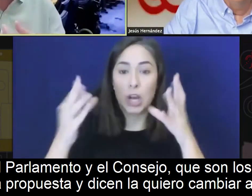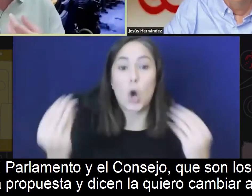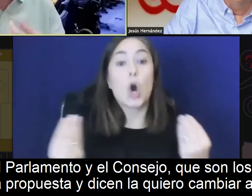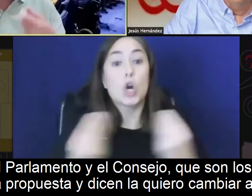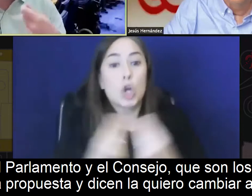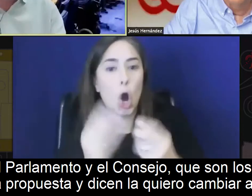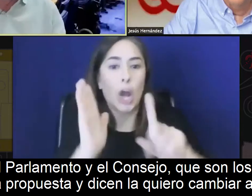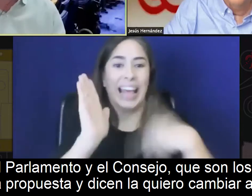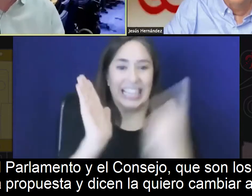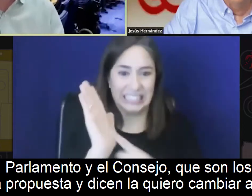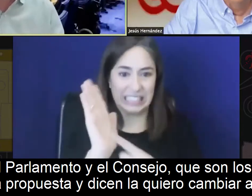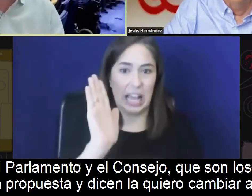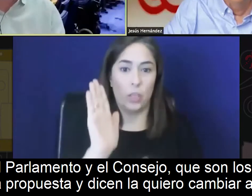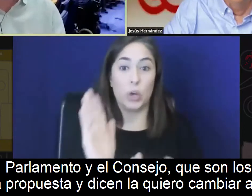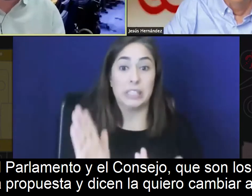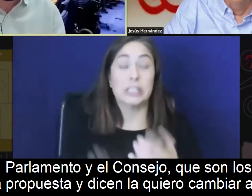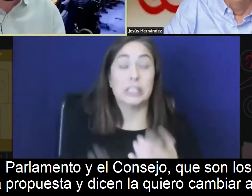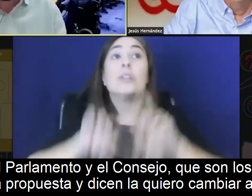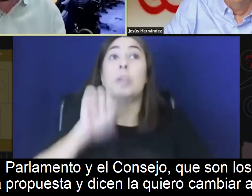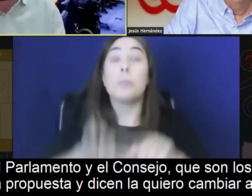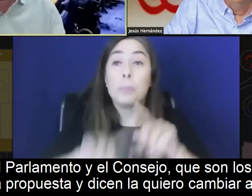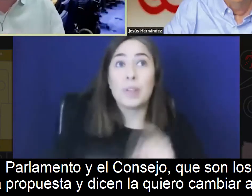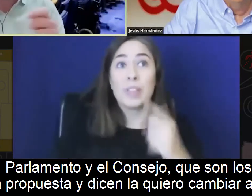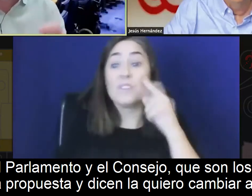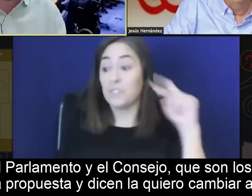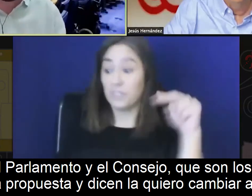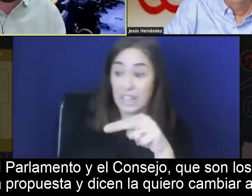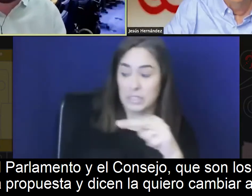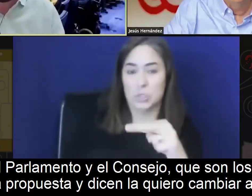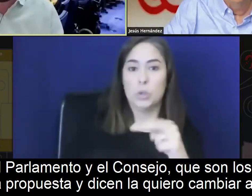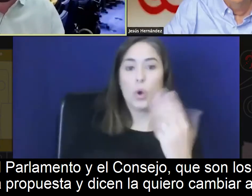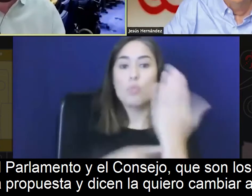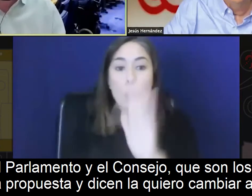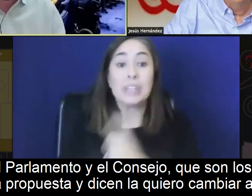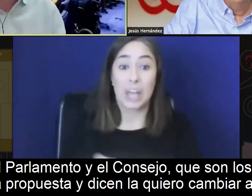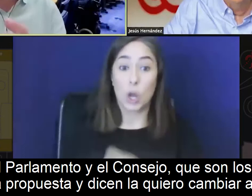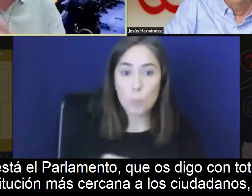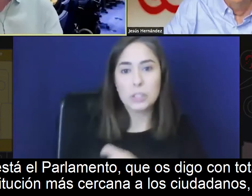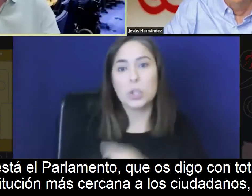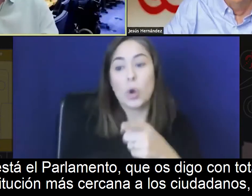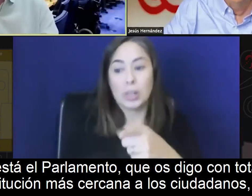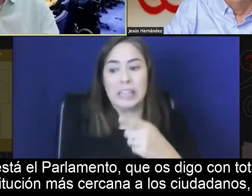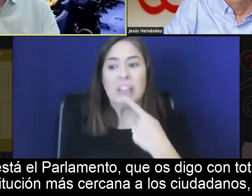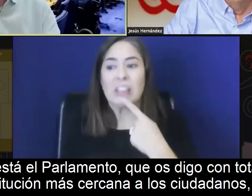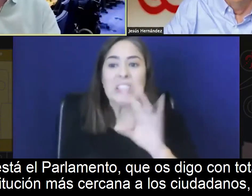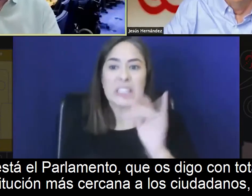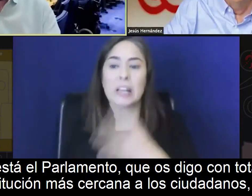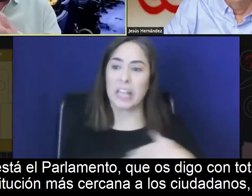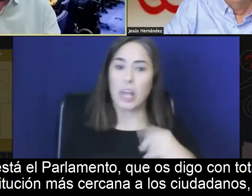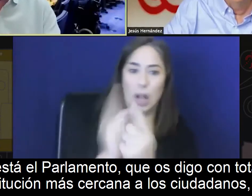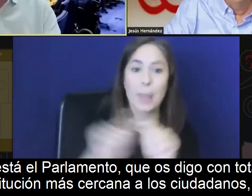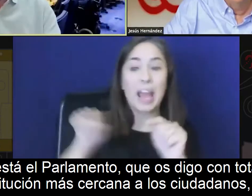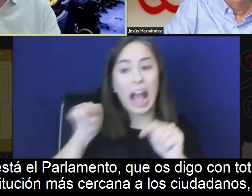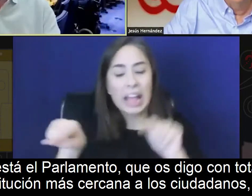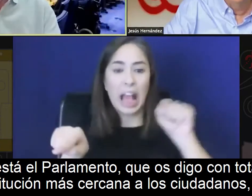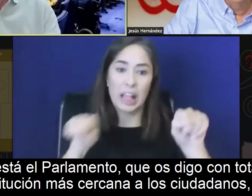y al cabo los que ven la propuesta de la Comisión y dicen, vale, pues la quiero cambiar aquí, aquí y allá. Entonces, por un lado está el Parlamento, que